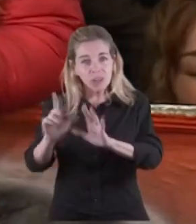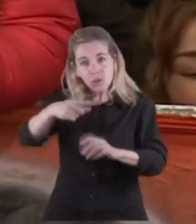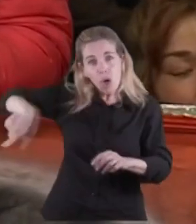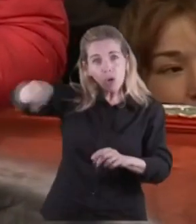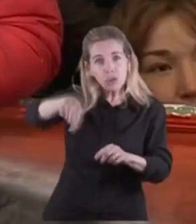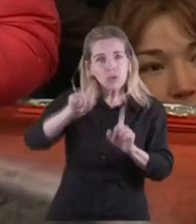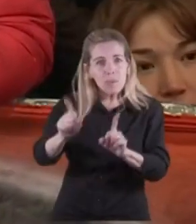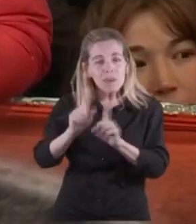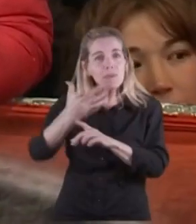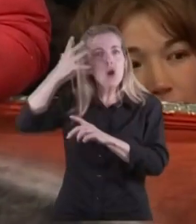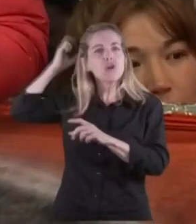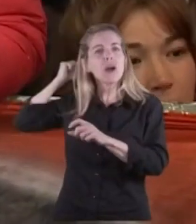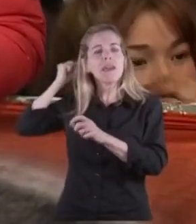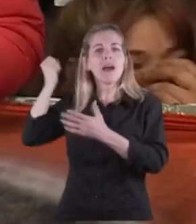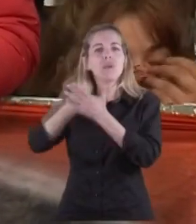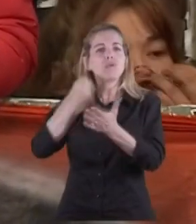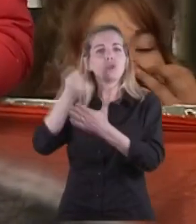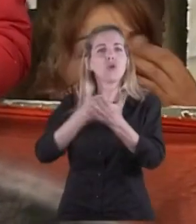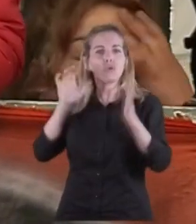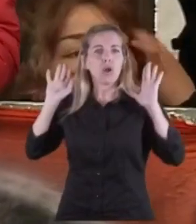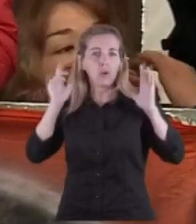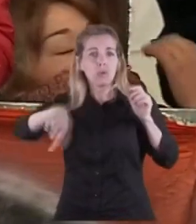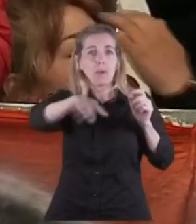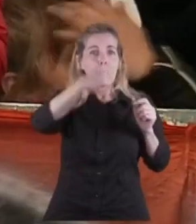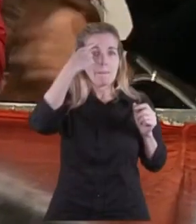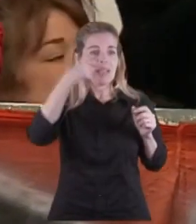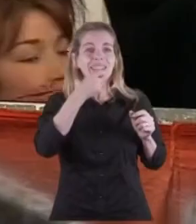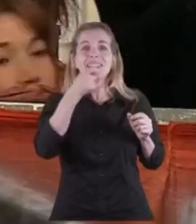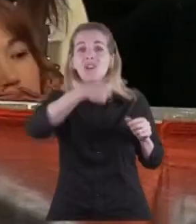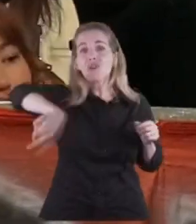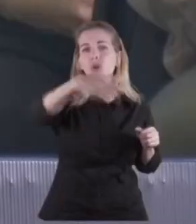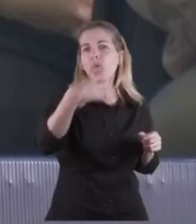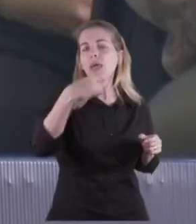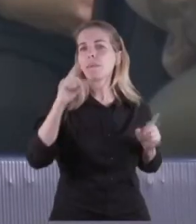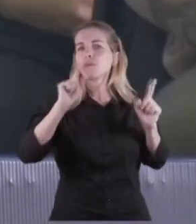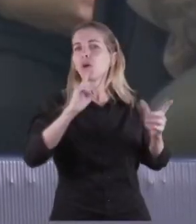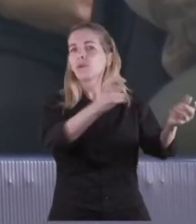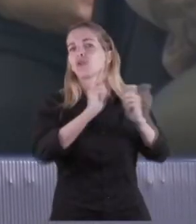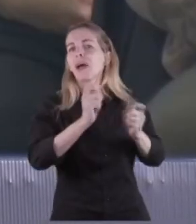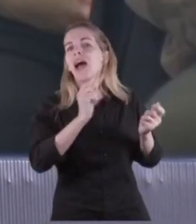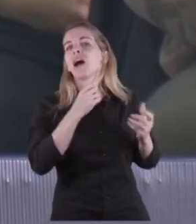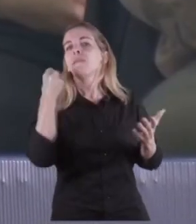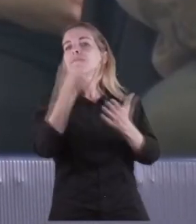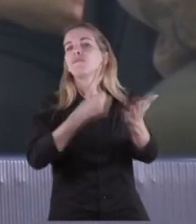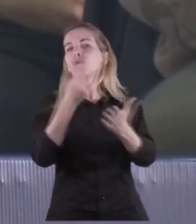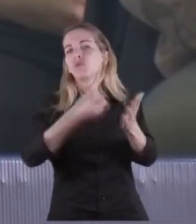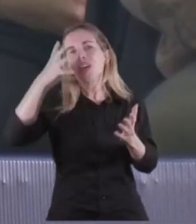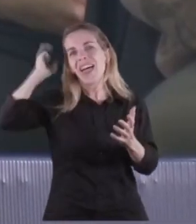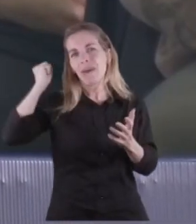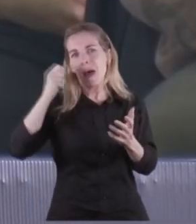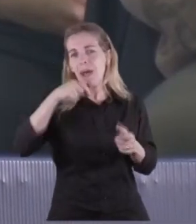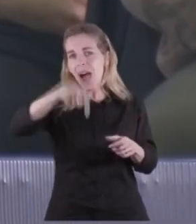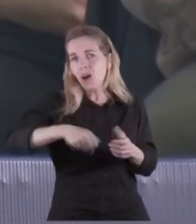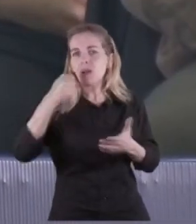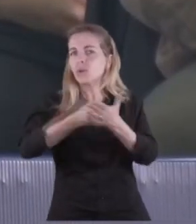luchó Evita. Dense cuenta si nosotros no tenemos que tomar su bandera y luchar más que nunca para